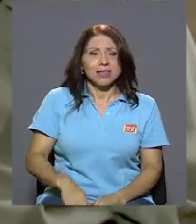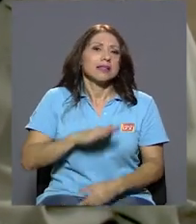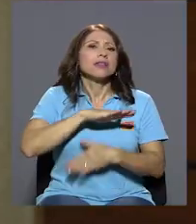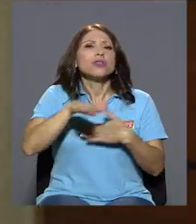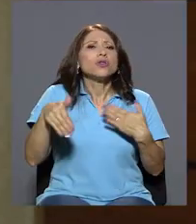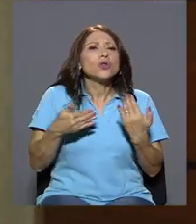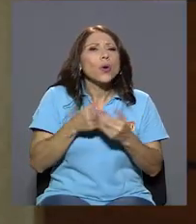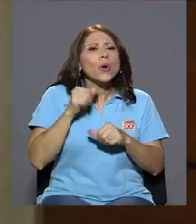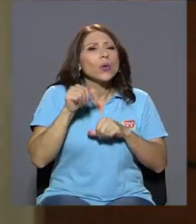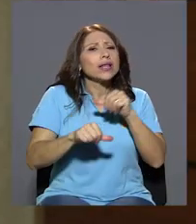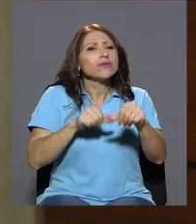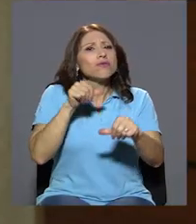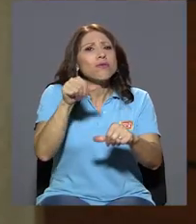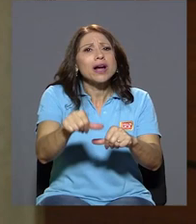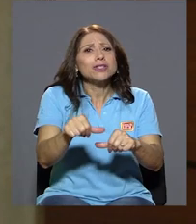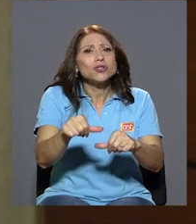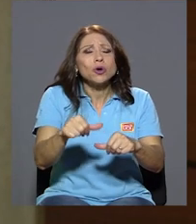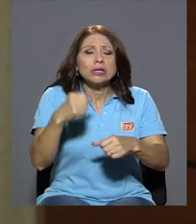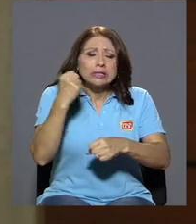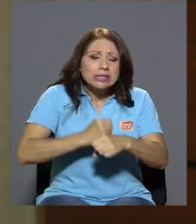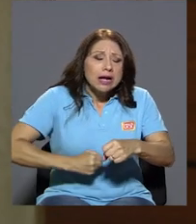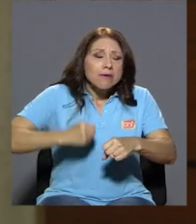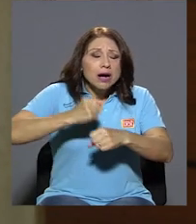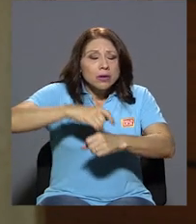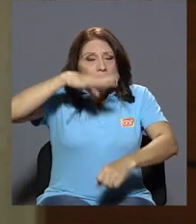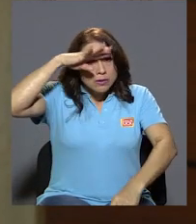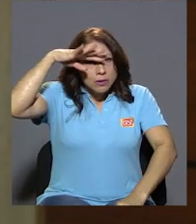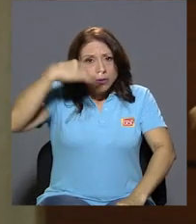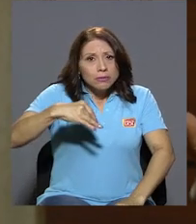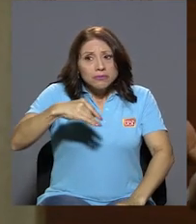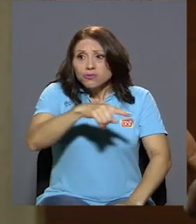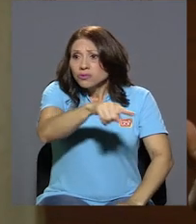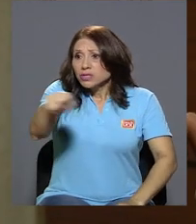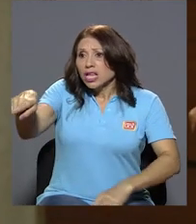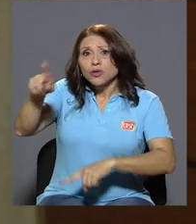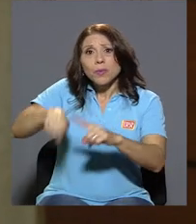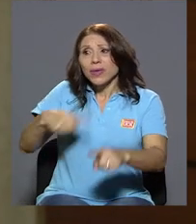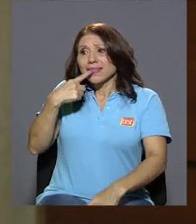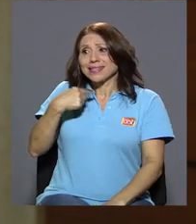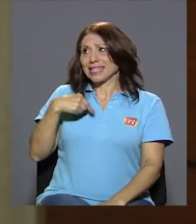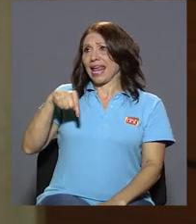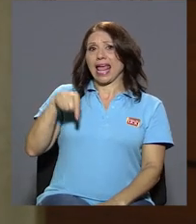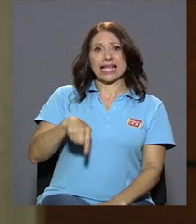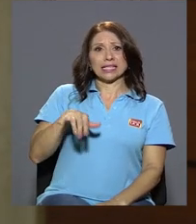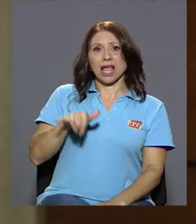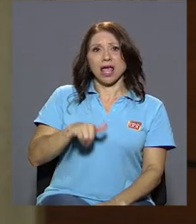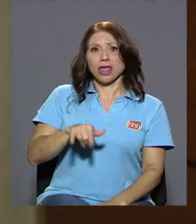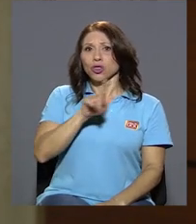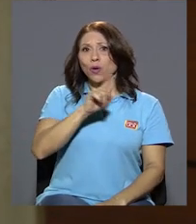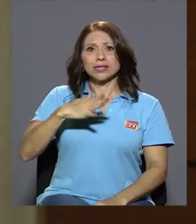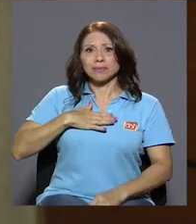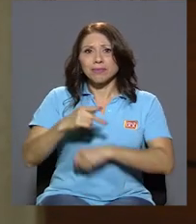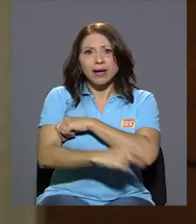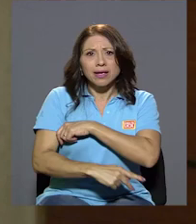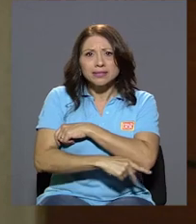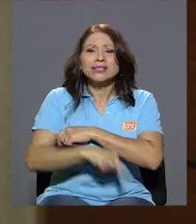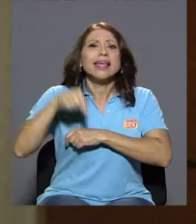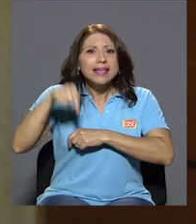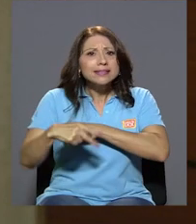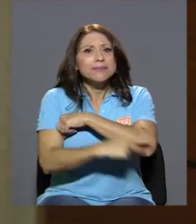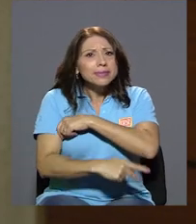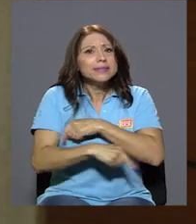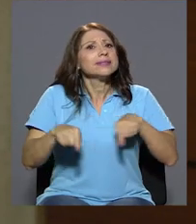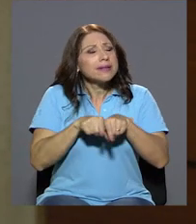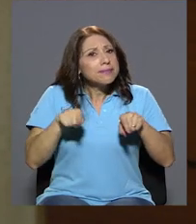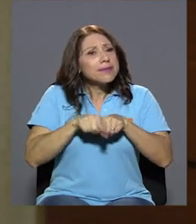se hizo a mí nadie me puede venir a decir que esto no es mi país este país fue